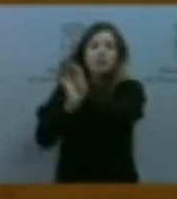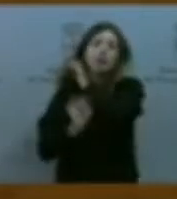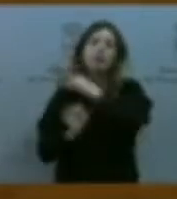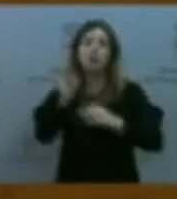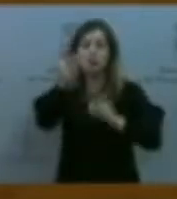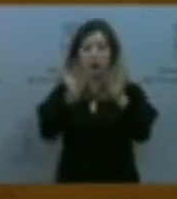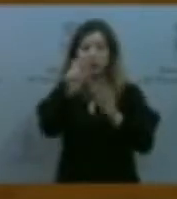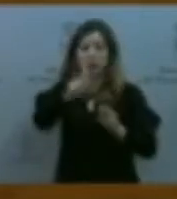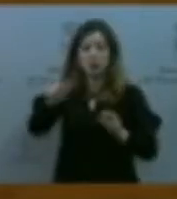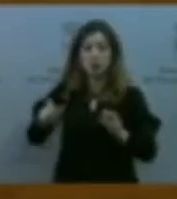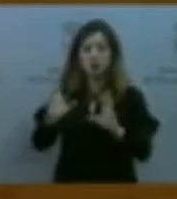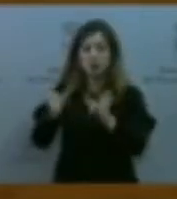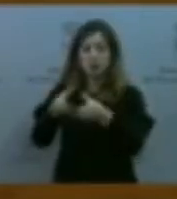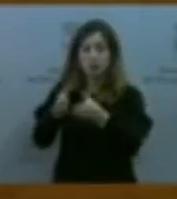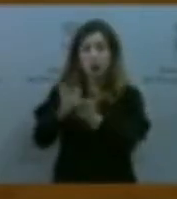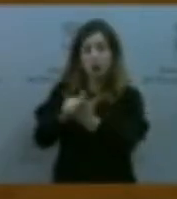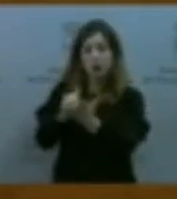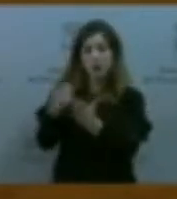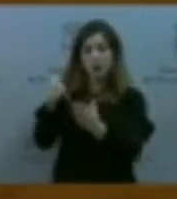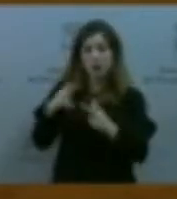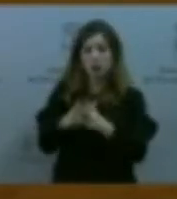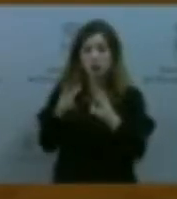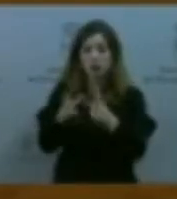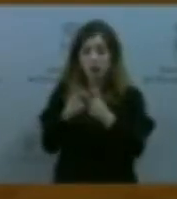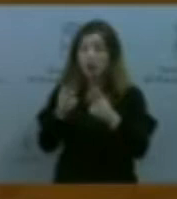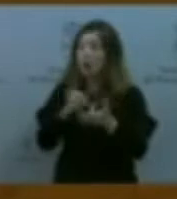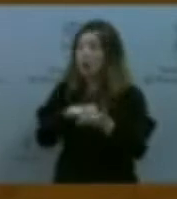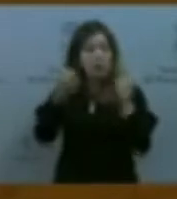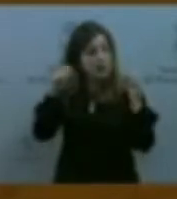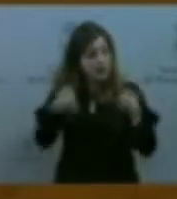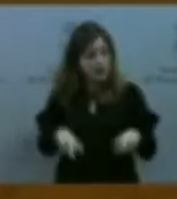duda, por razón de edad, por razón,